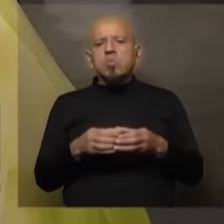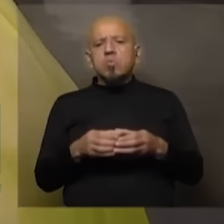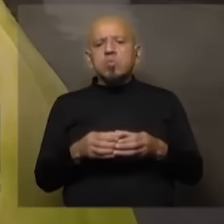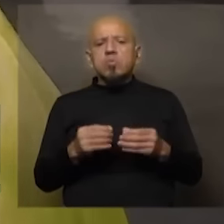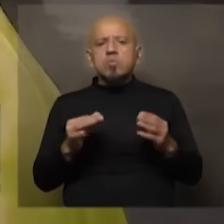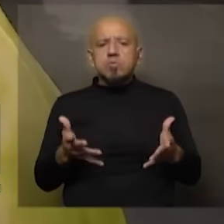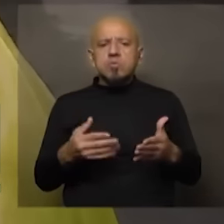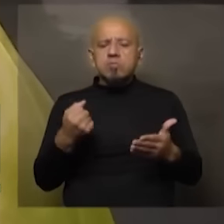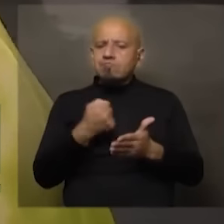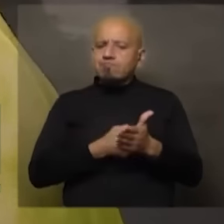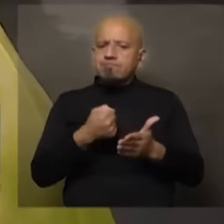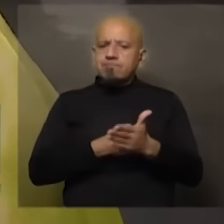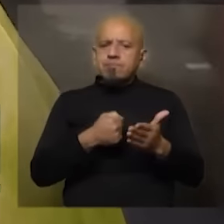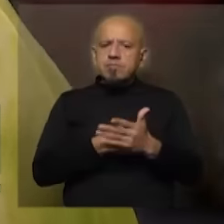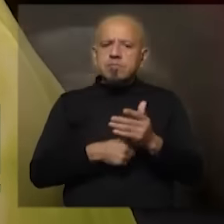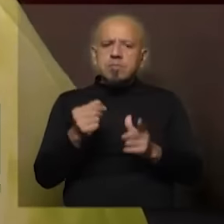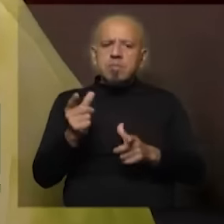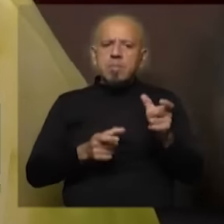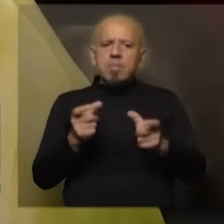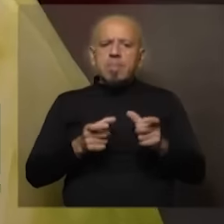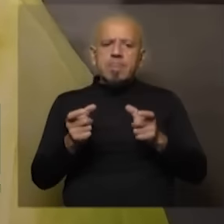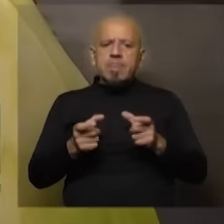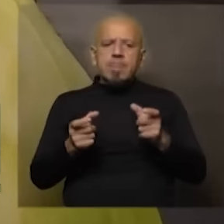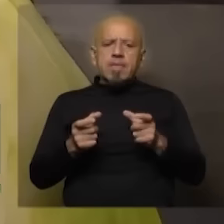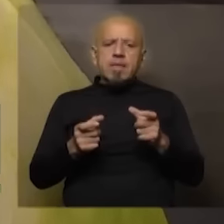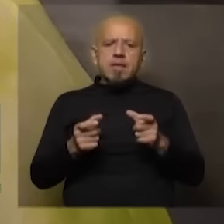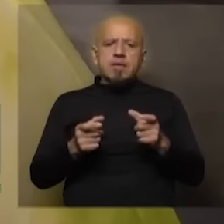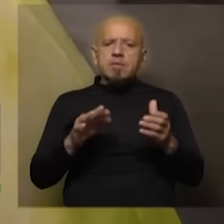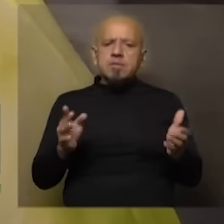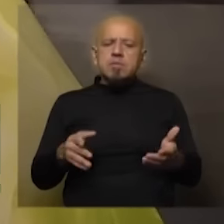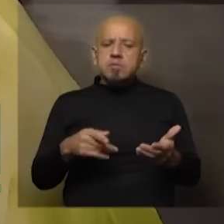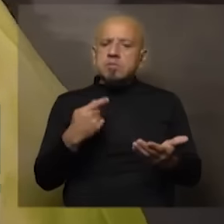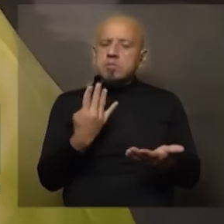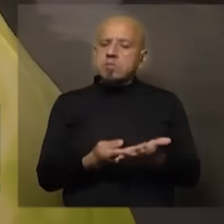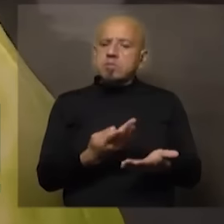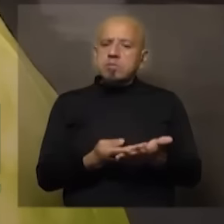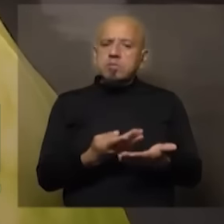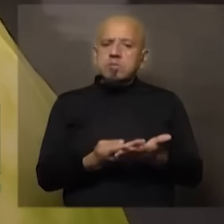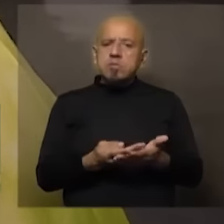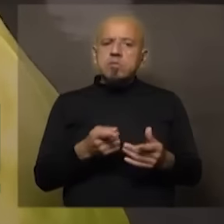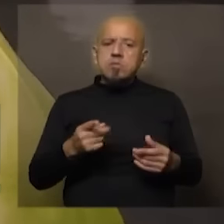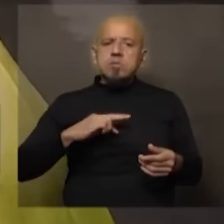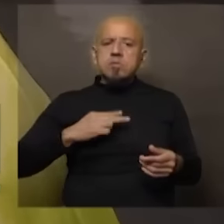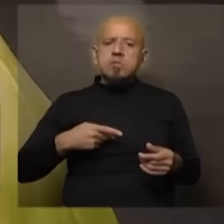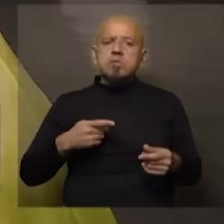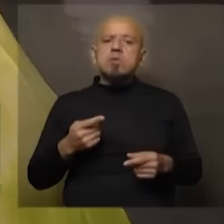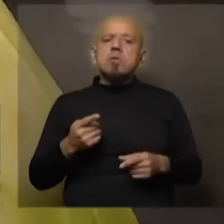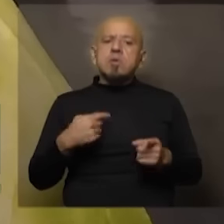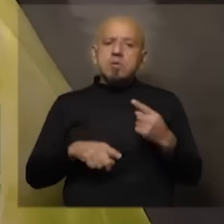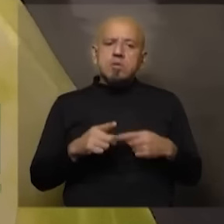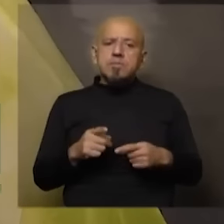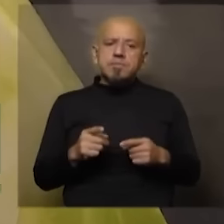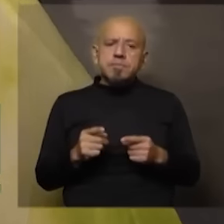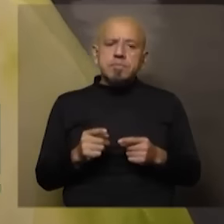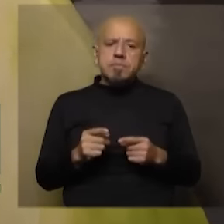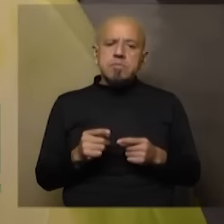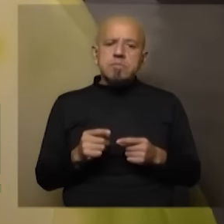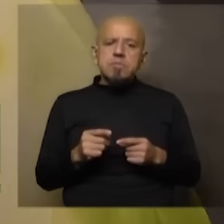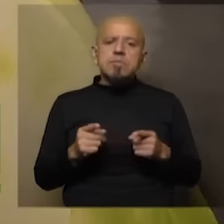para luchar por los derechos de las personas que están que ofertan trabajo sexual y las trabajadoras sexuales. Así que nos parece de orden poder